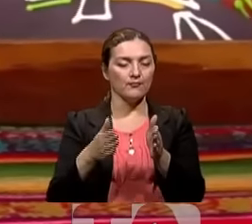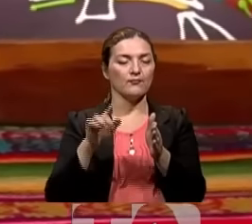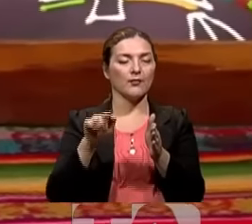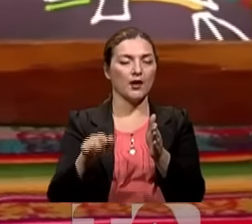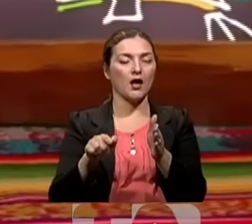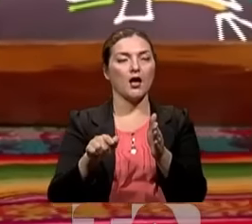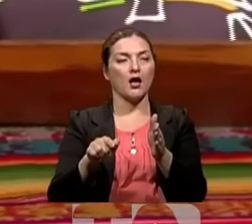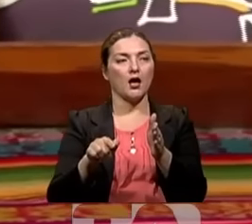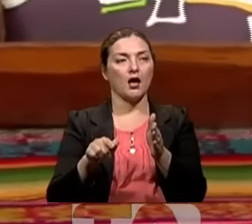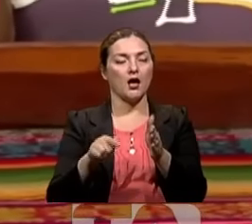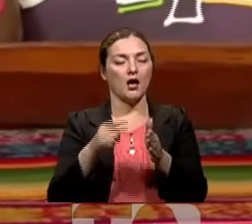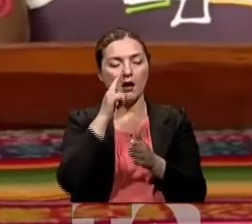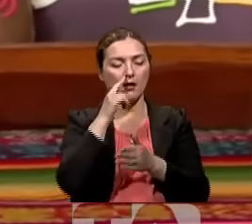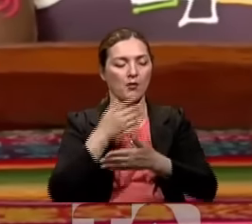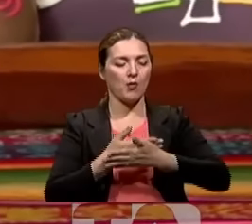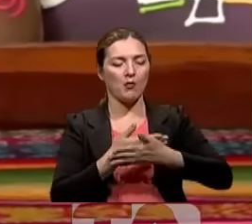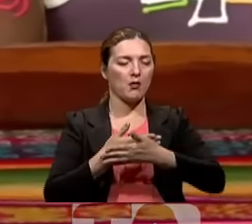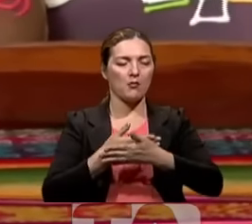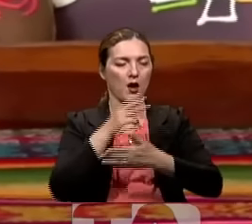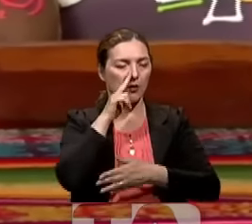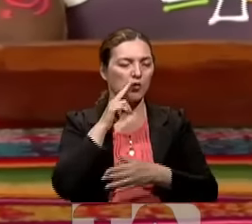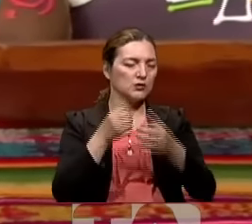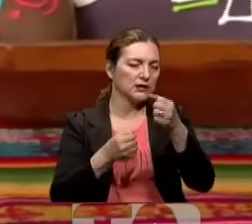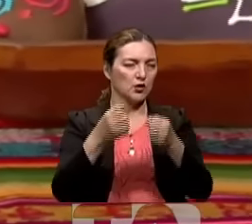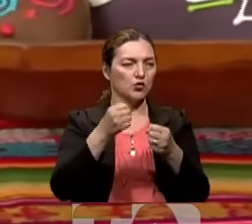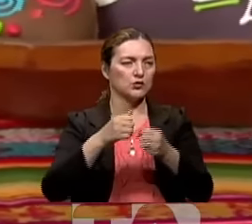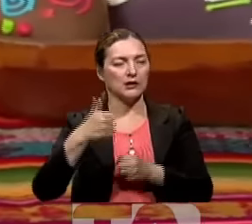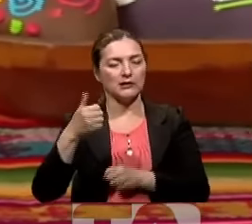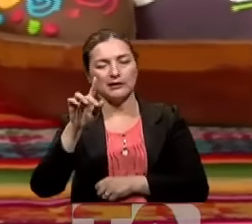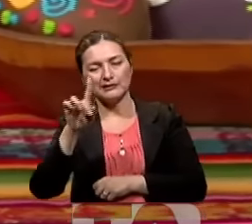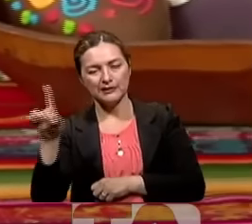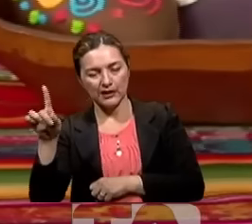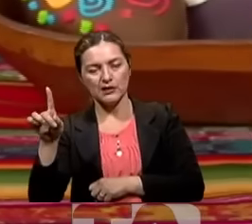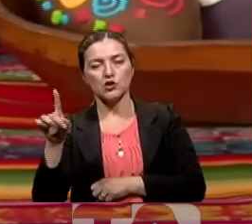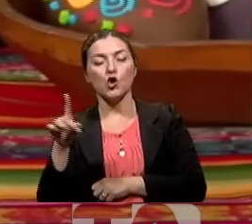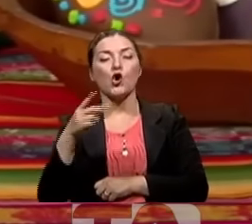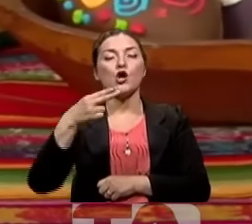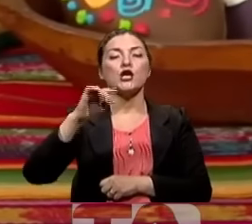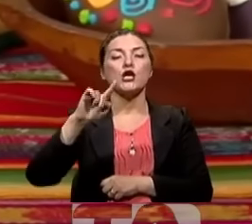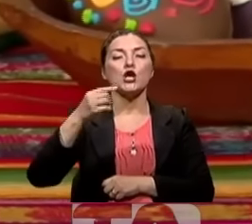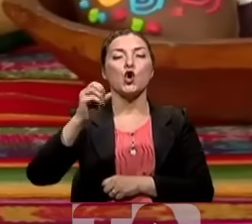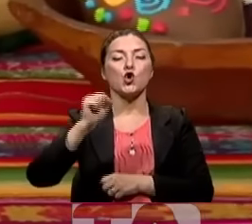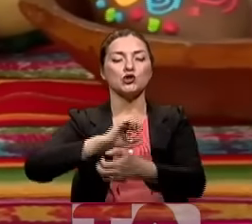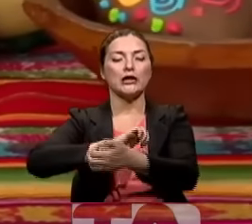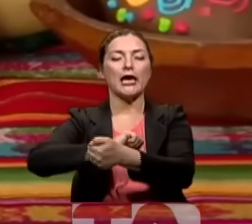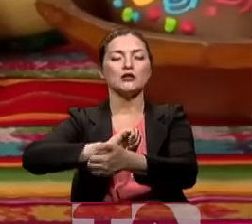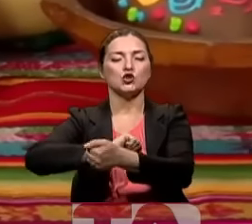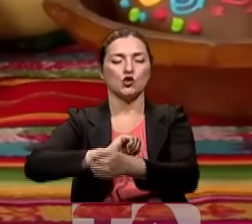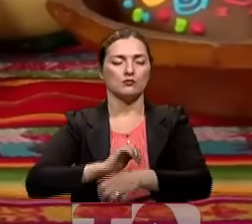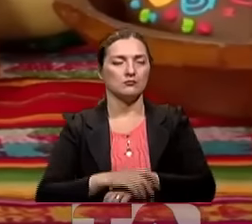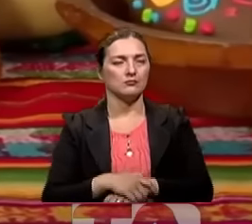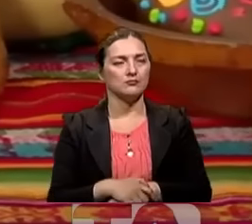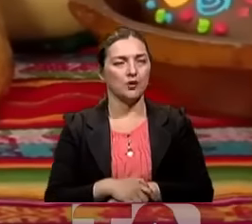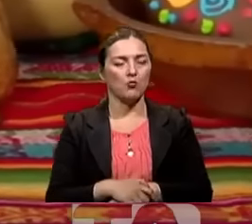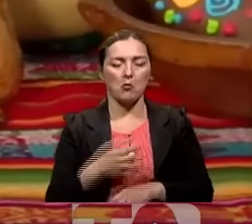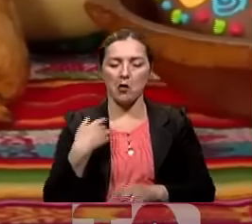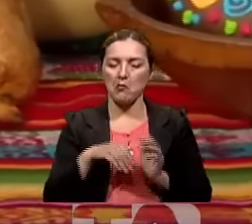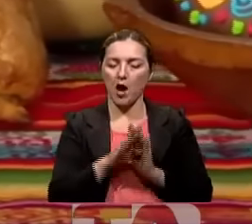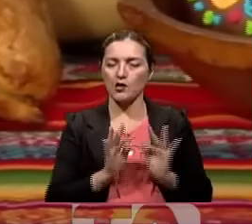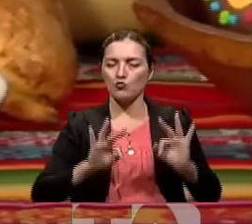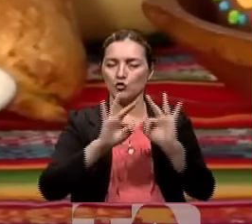de manjar, y obviamente la de la derecha es los higos con queso. Son muy tradicionales de aquí de Quito y para resaltar la cultura y tradición nuestra.